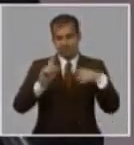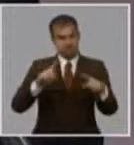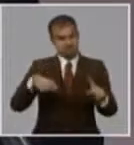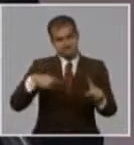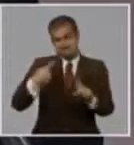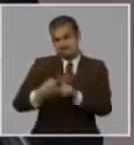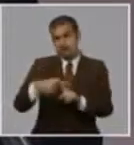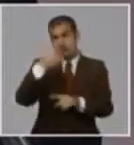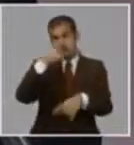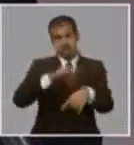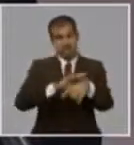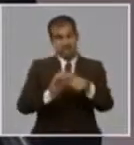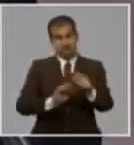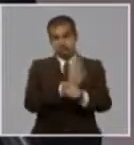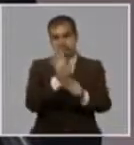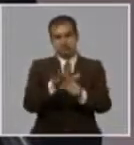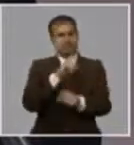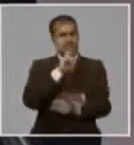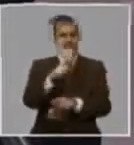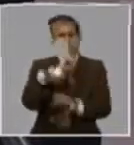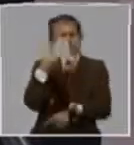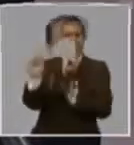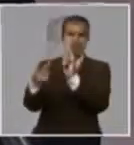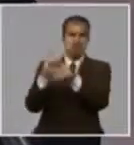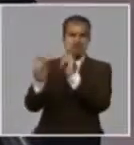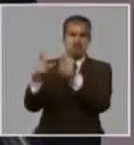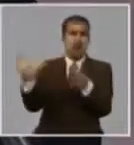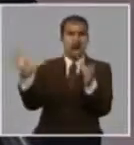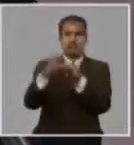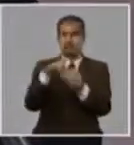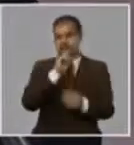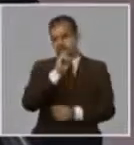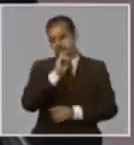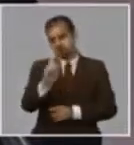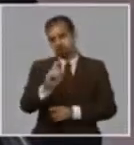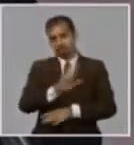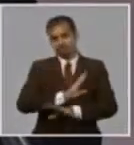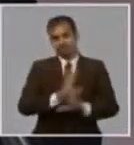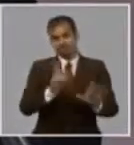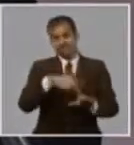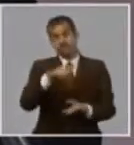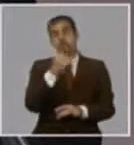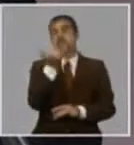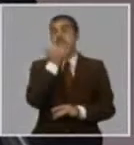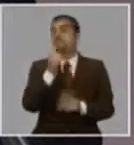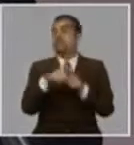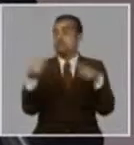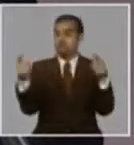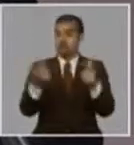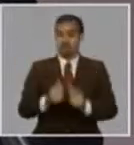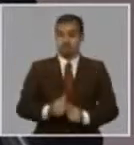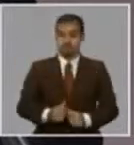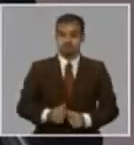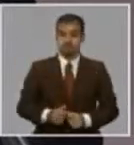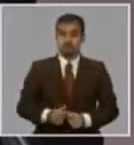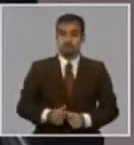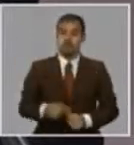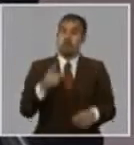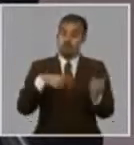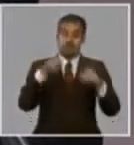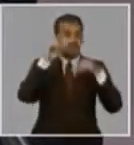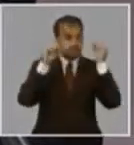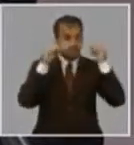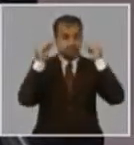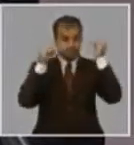no se han podido adquirir todos los métodos contadores. Y eso ha impactado indiscutiblemente. Hoy es una preocupante de nuestra organización,